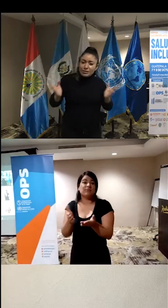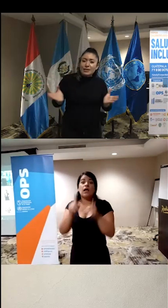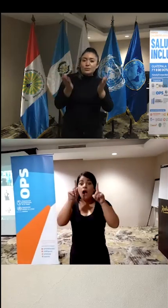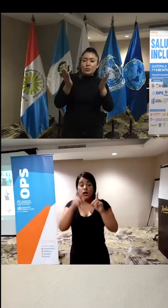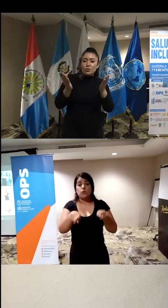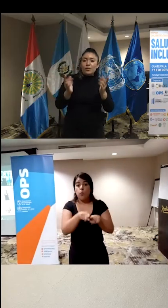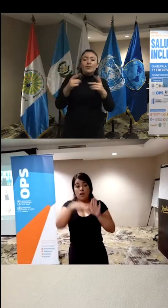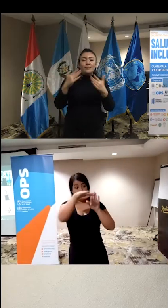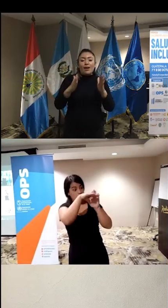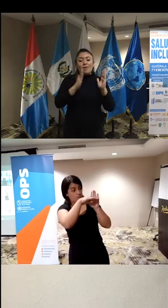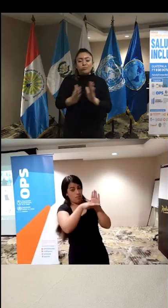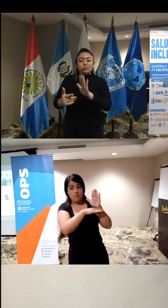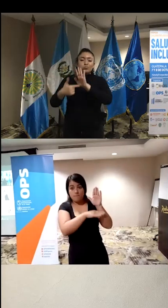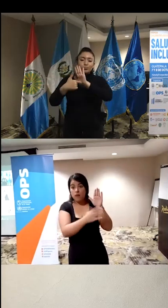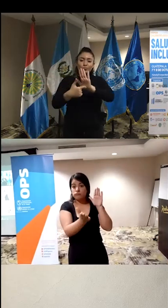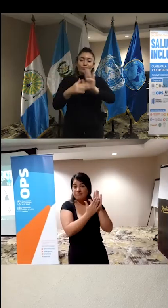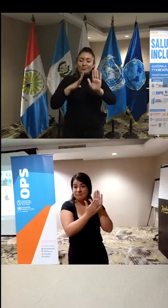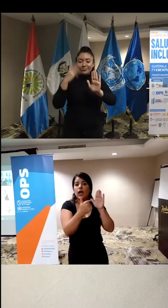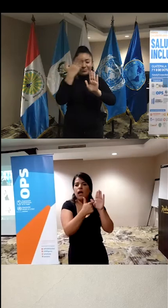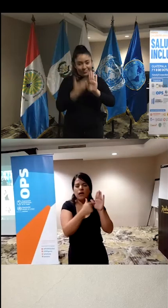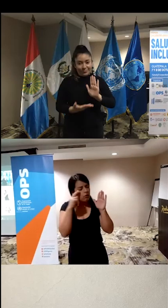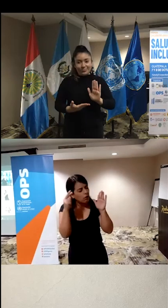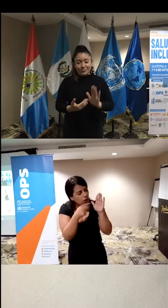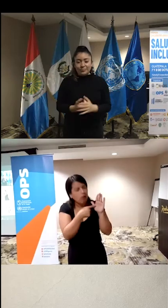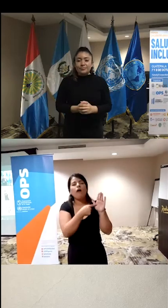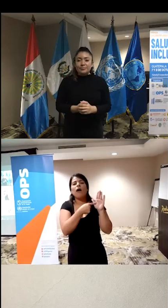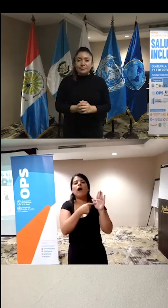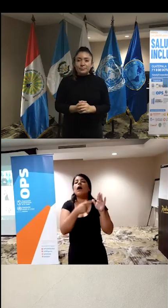están sentadas en esta filosofía de no hacer daño.